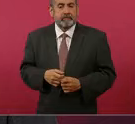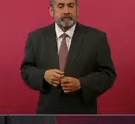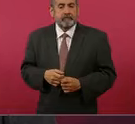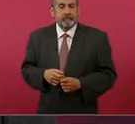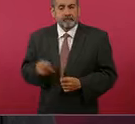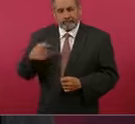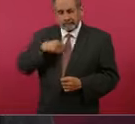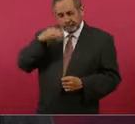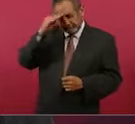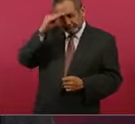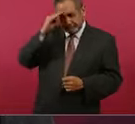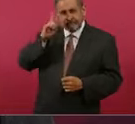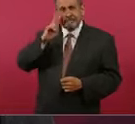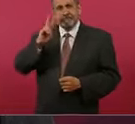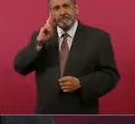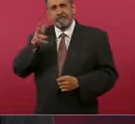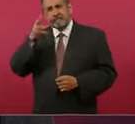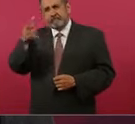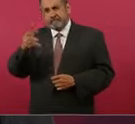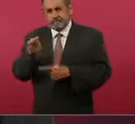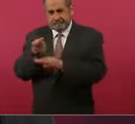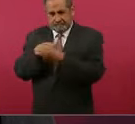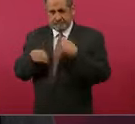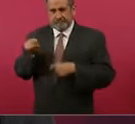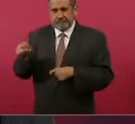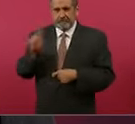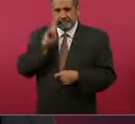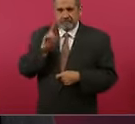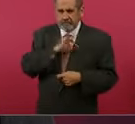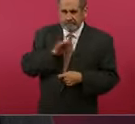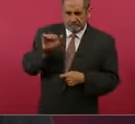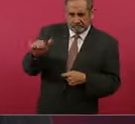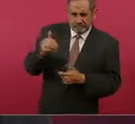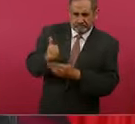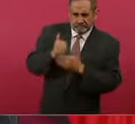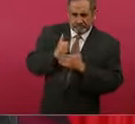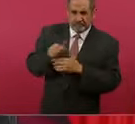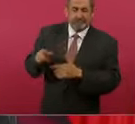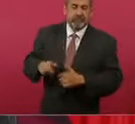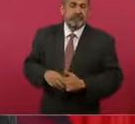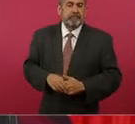que pensara en que podía ayudarnos